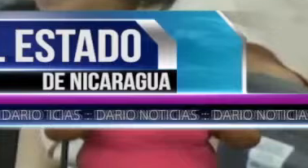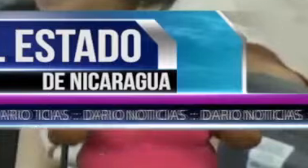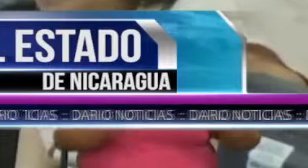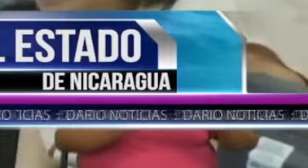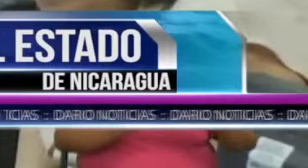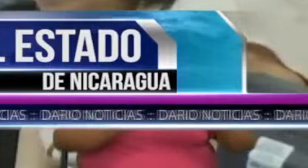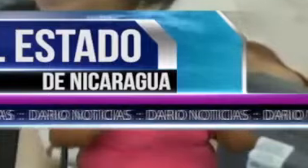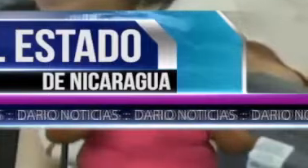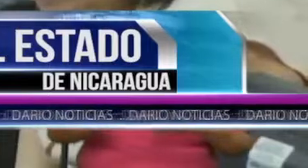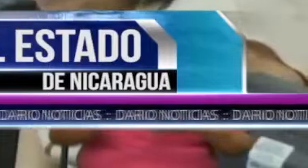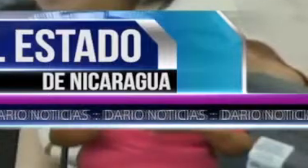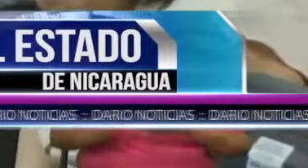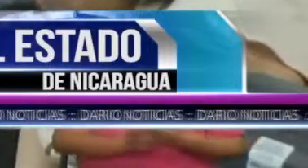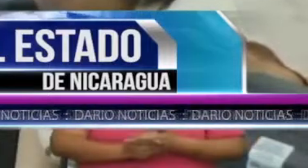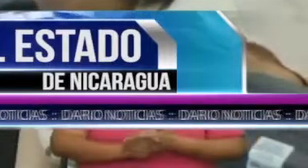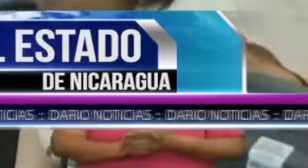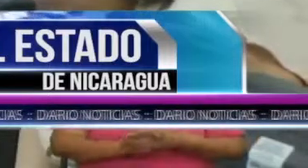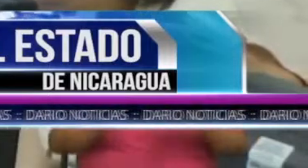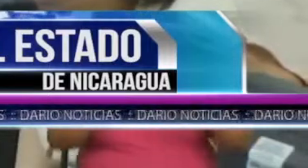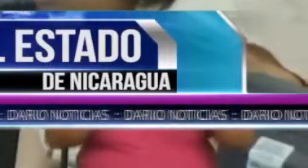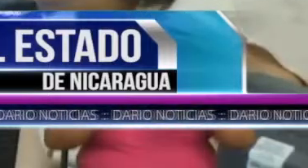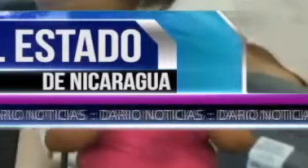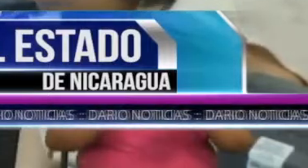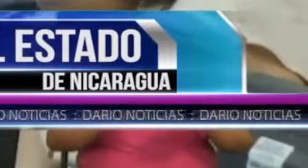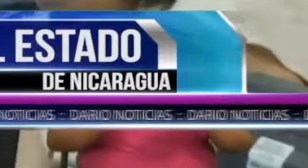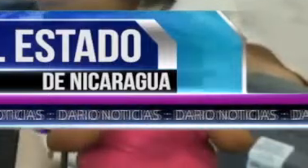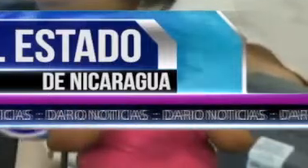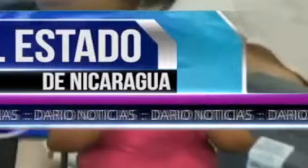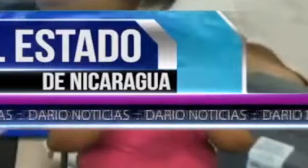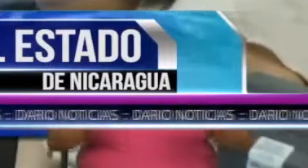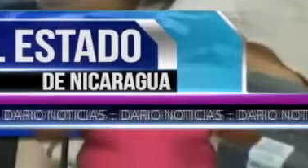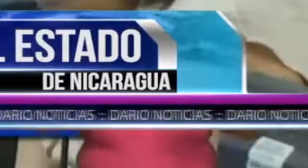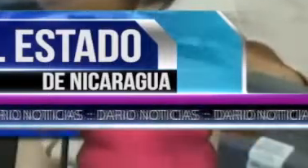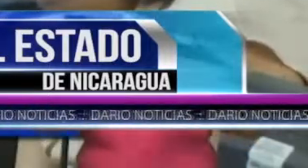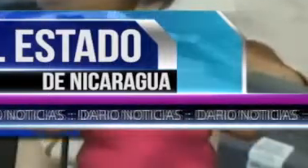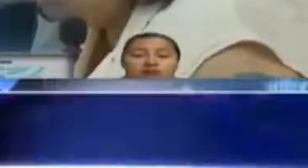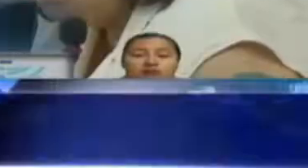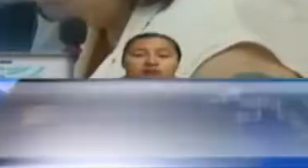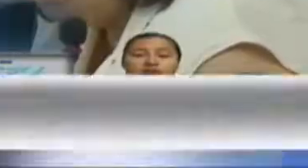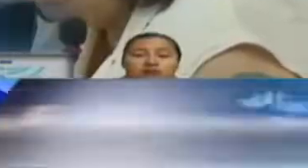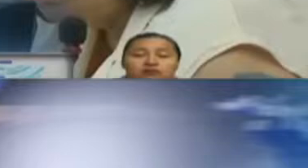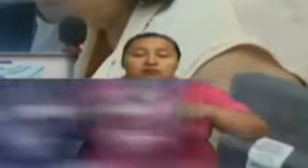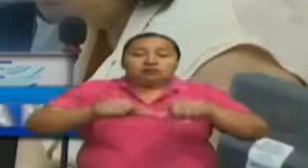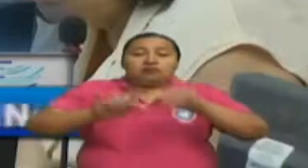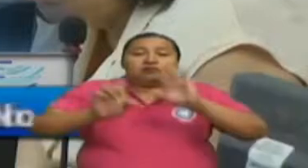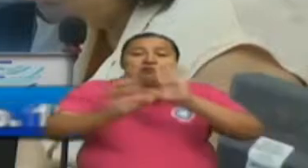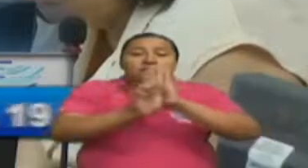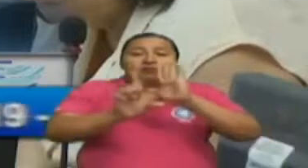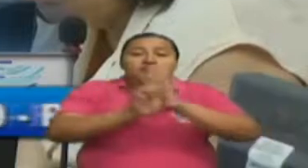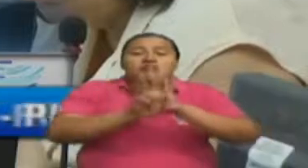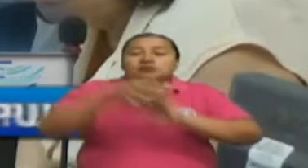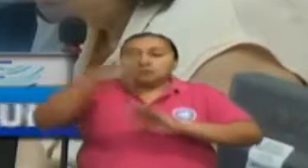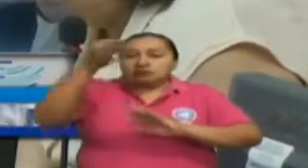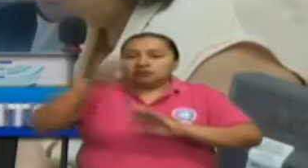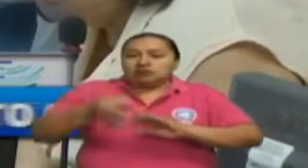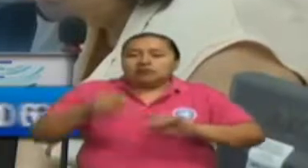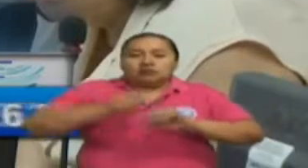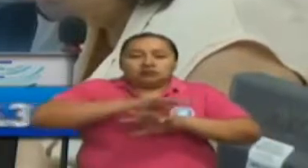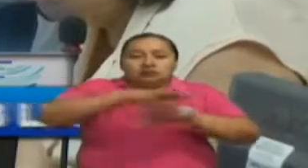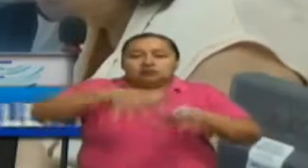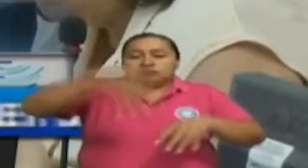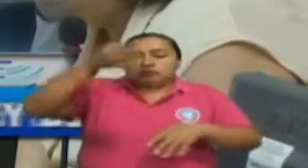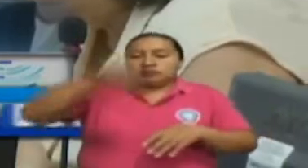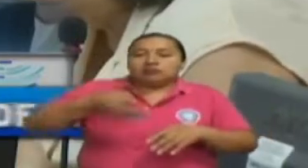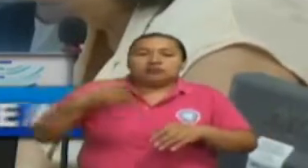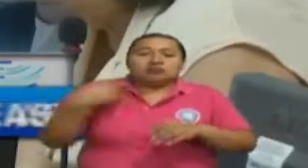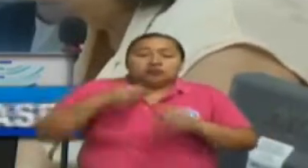artículo 5 y con él aprobamos la Ley de Aseguramiento Soberano y